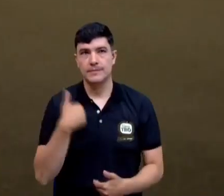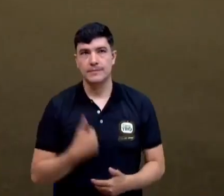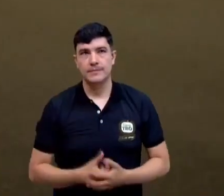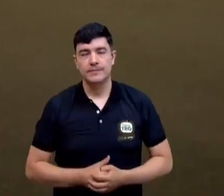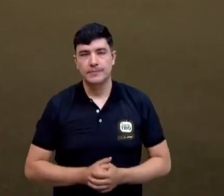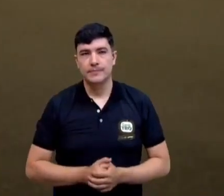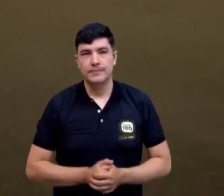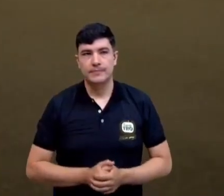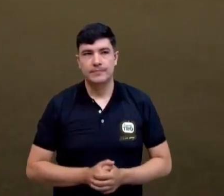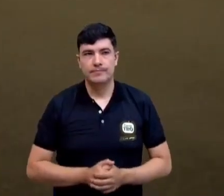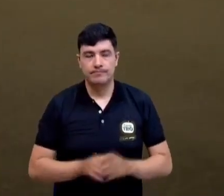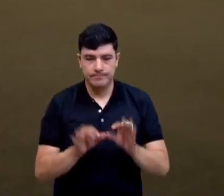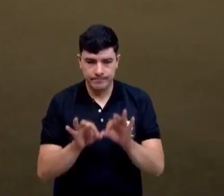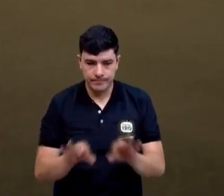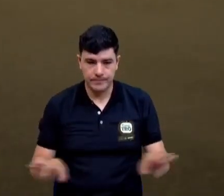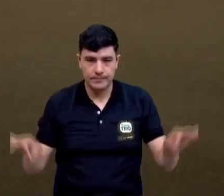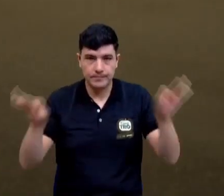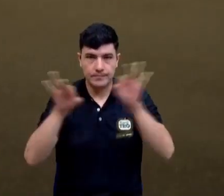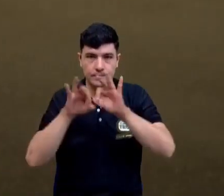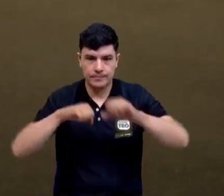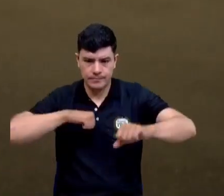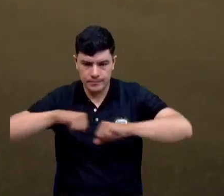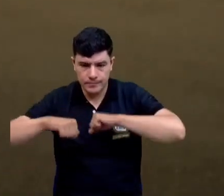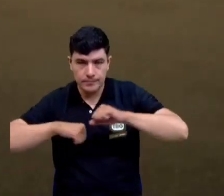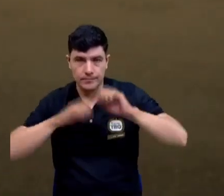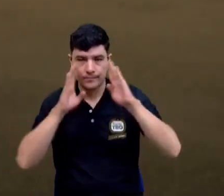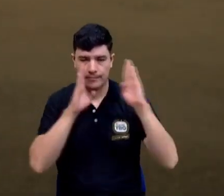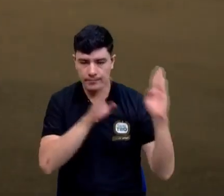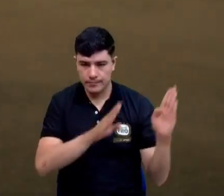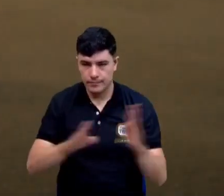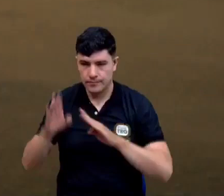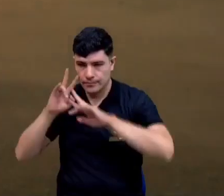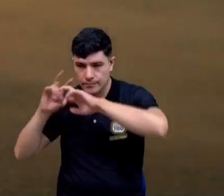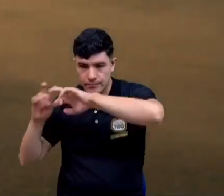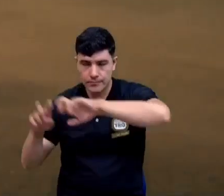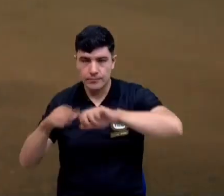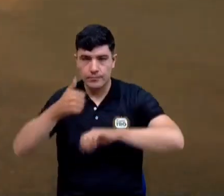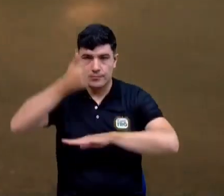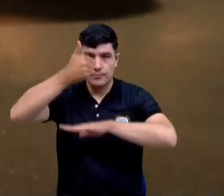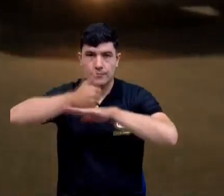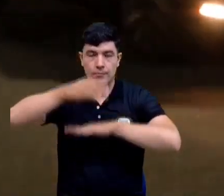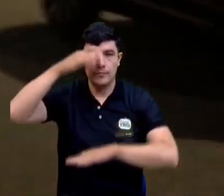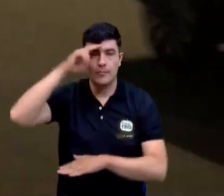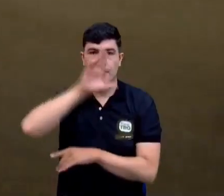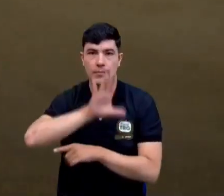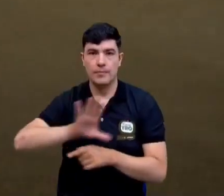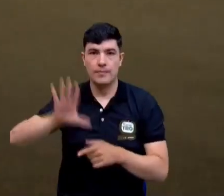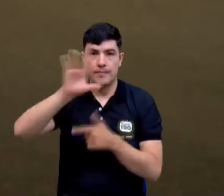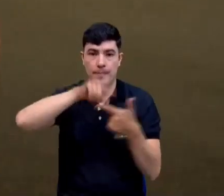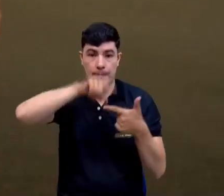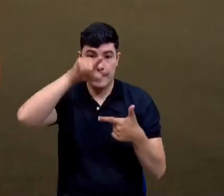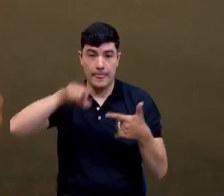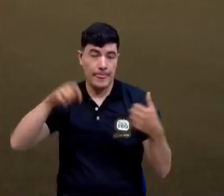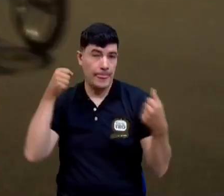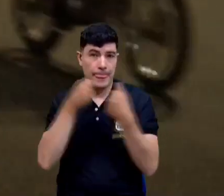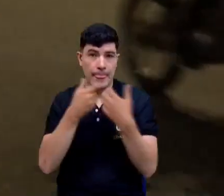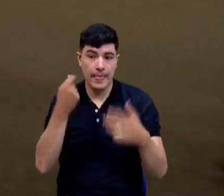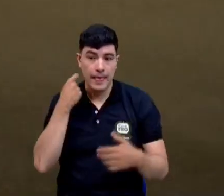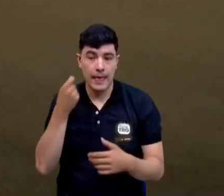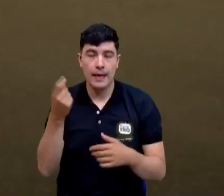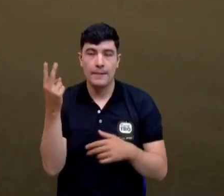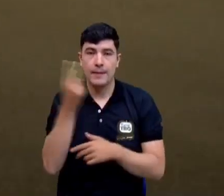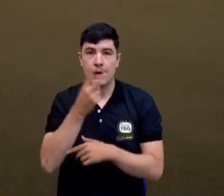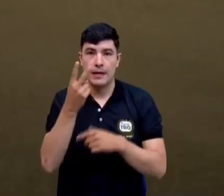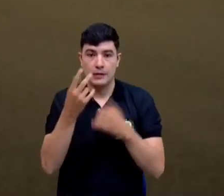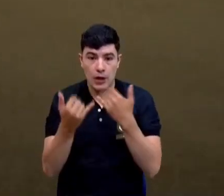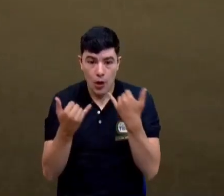Con estos importantes operativos realizados por la Policía Metropolitana de Bucaramanga y también el balance de la accidentalidad de este viernes en la noche